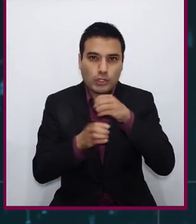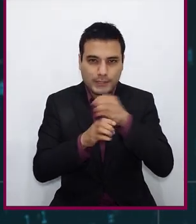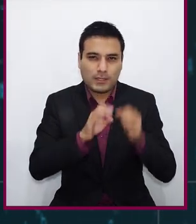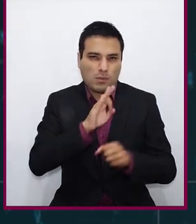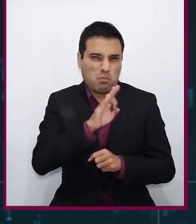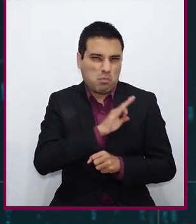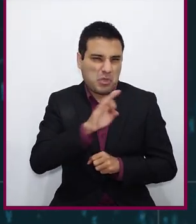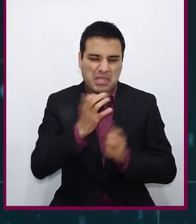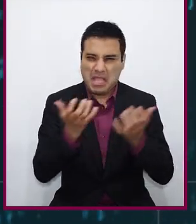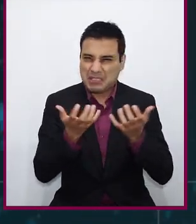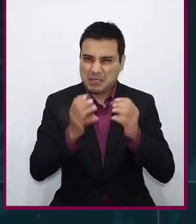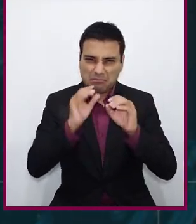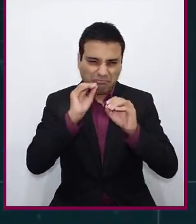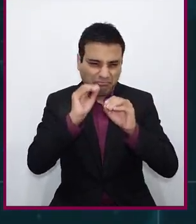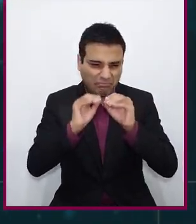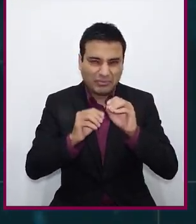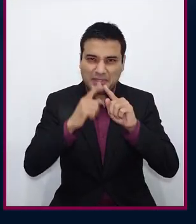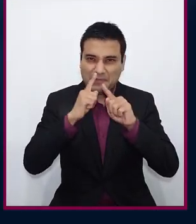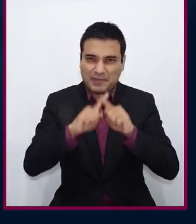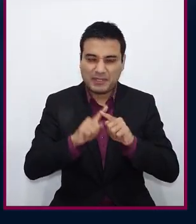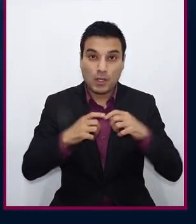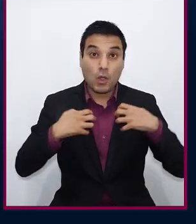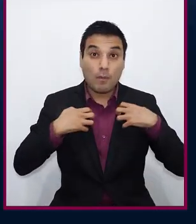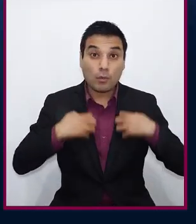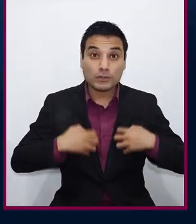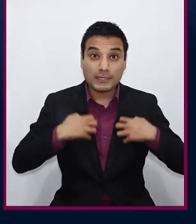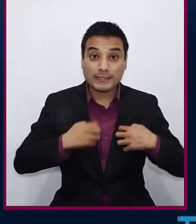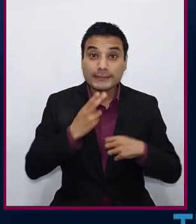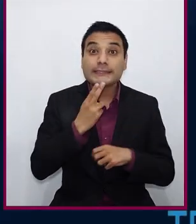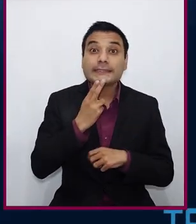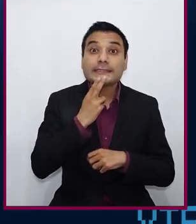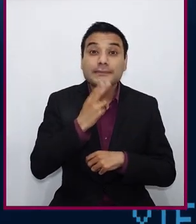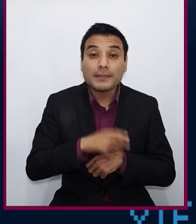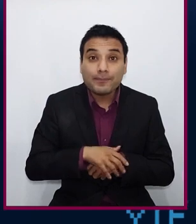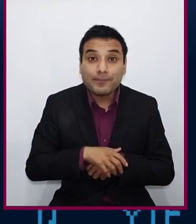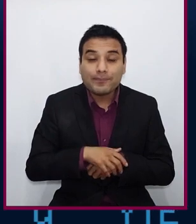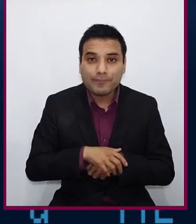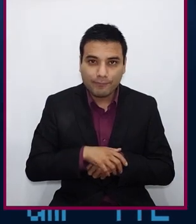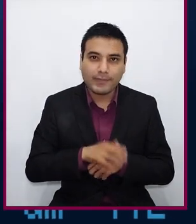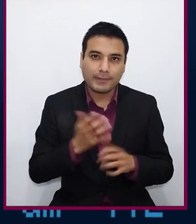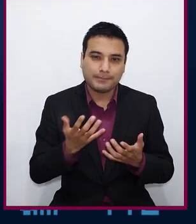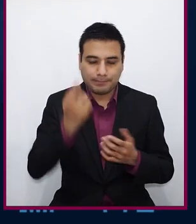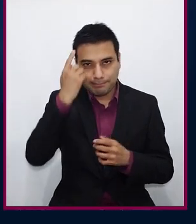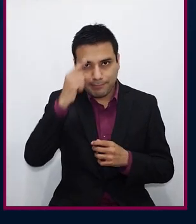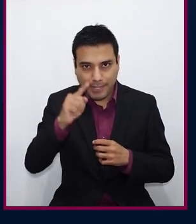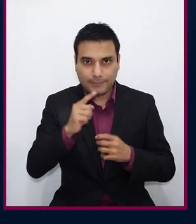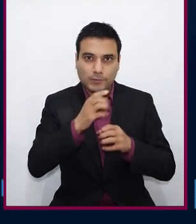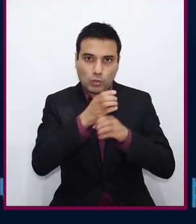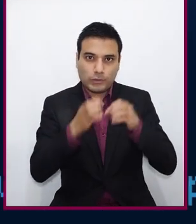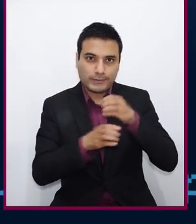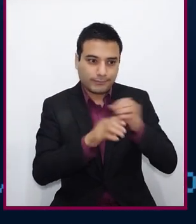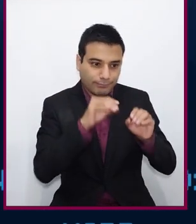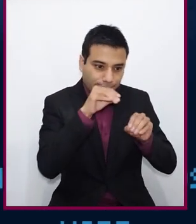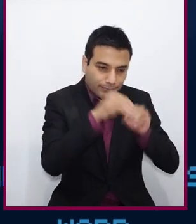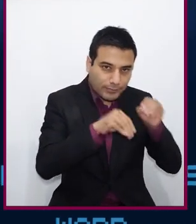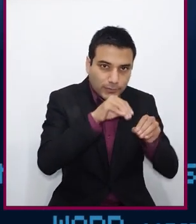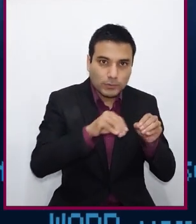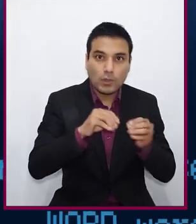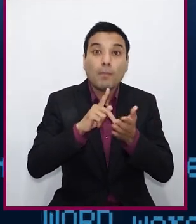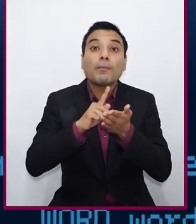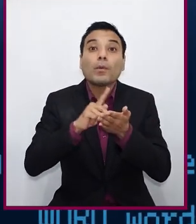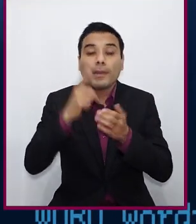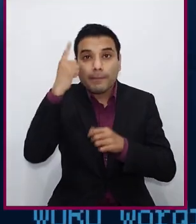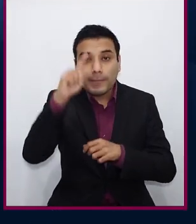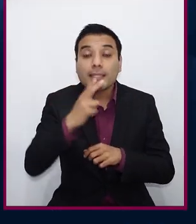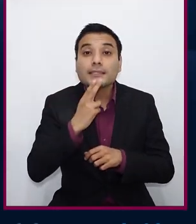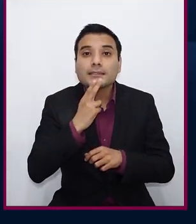realizar diferentes acciones la mochila sirve para cargar cosas y la pluma para escribir en ella entonces